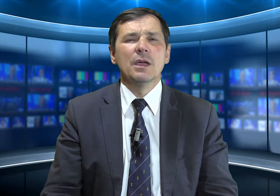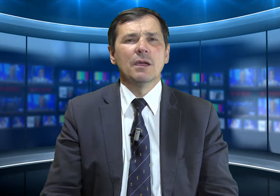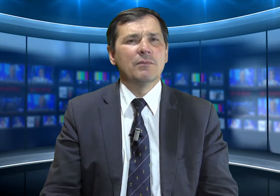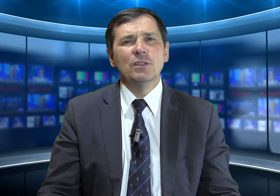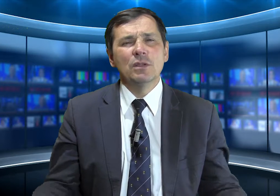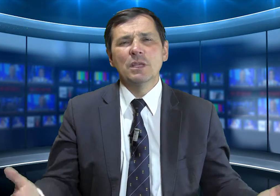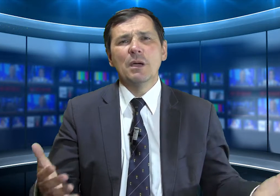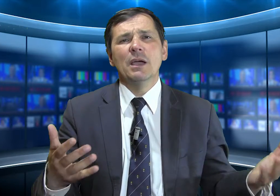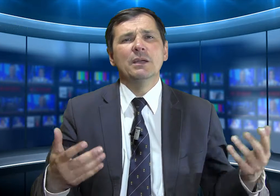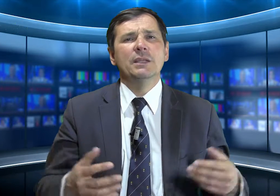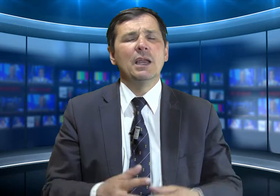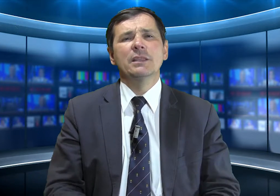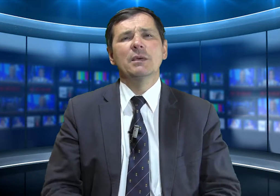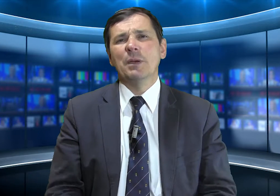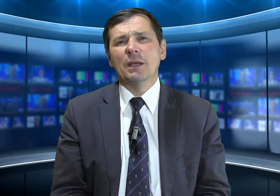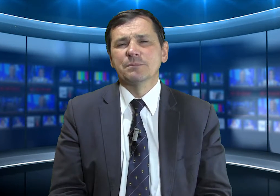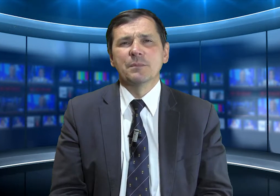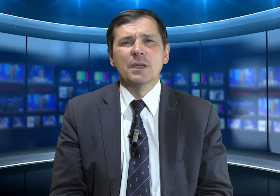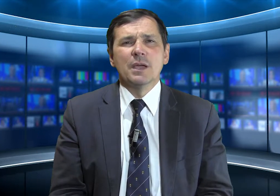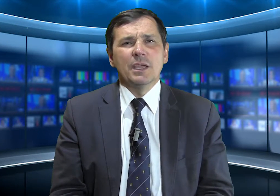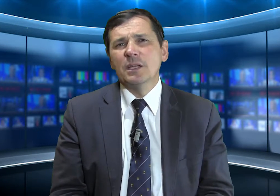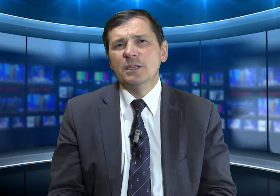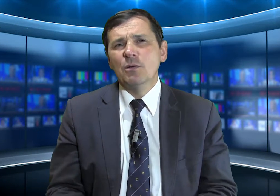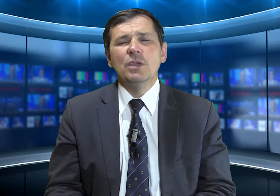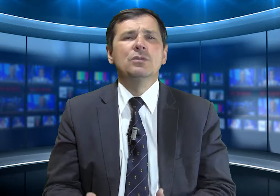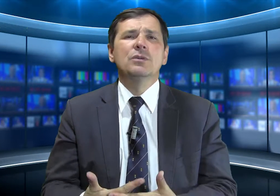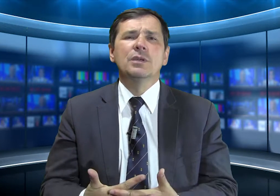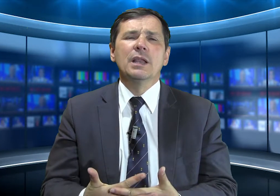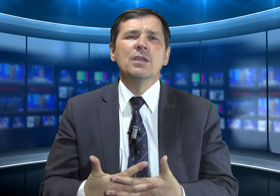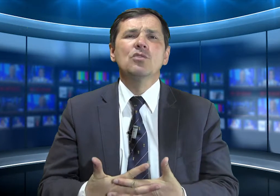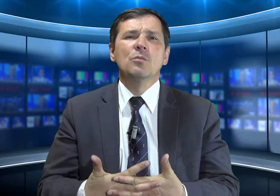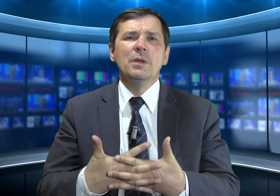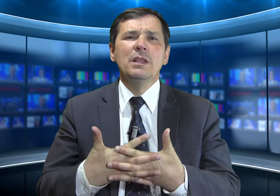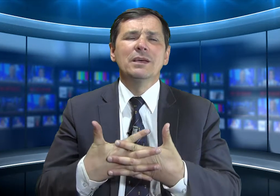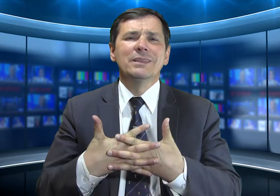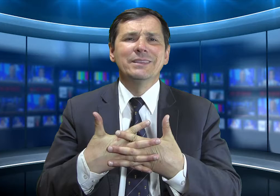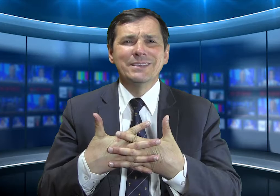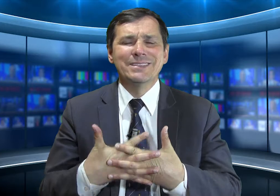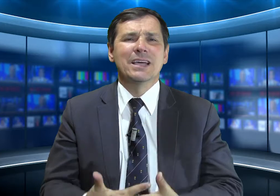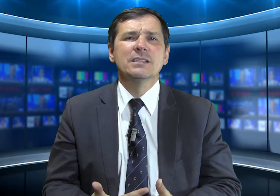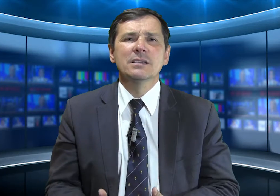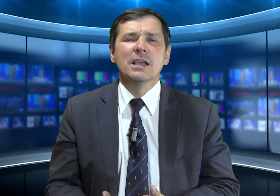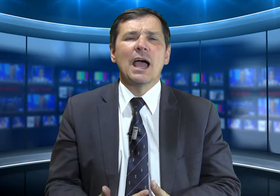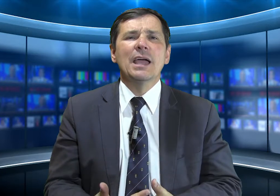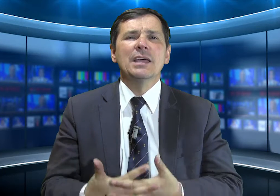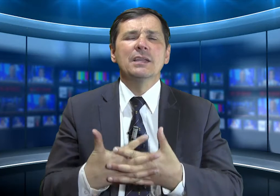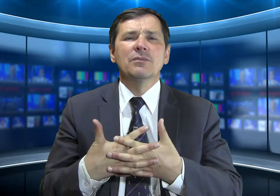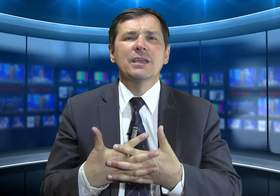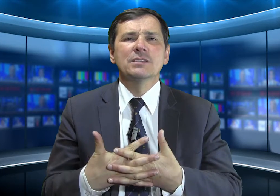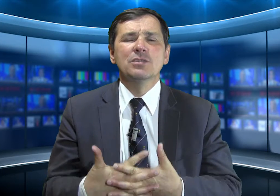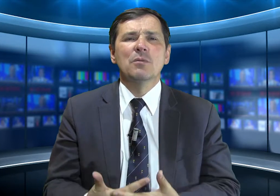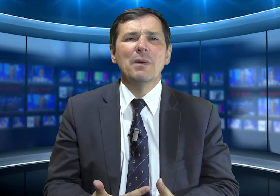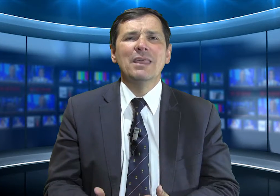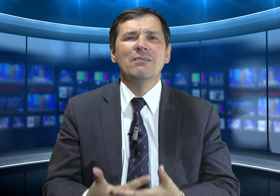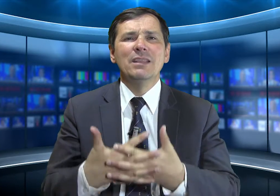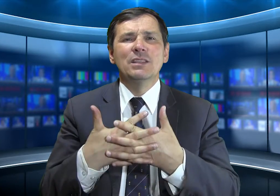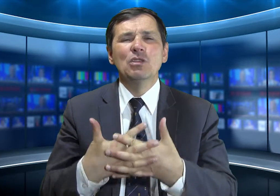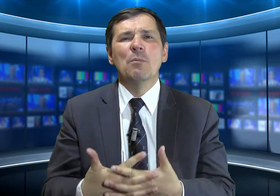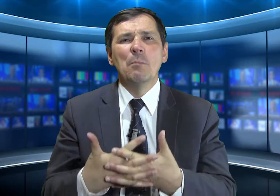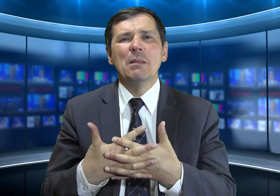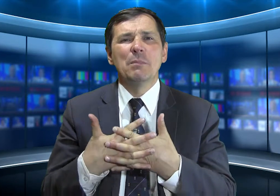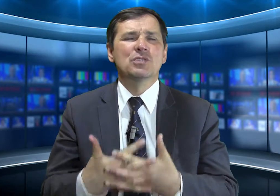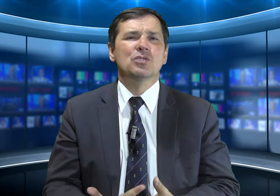Diputados, viendo el tema de las listas de espera. Y es inaudito que el año 2016 hayan fallecido más